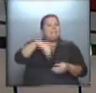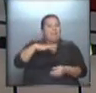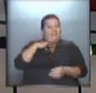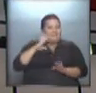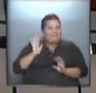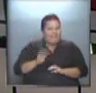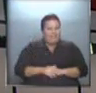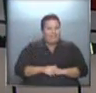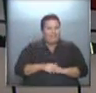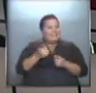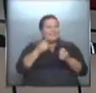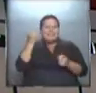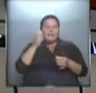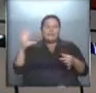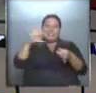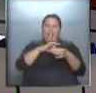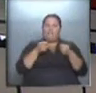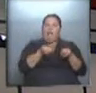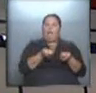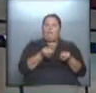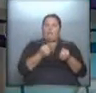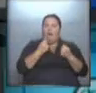más de ese piso de acompañamiento más